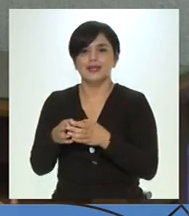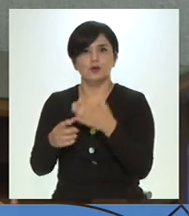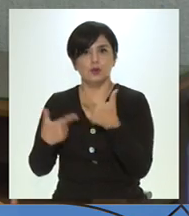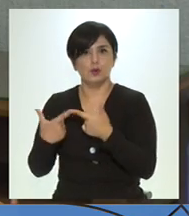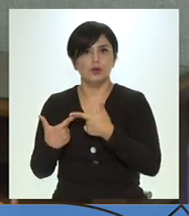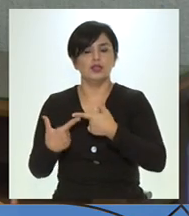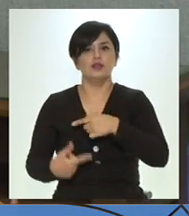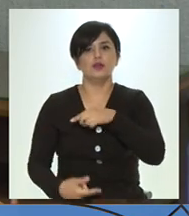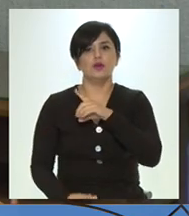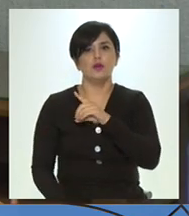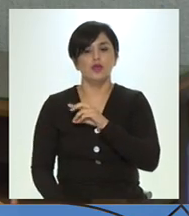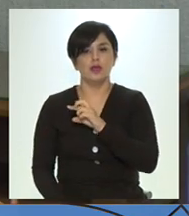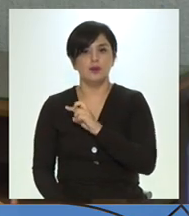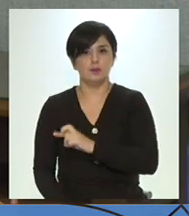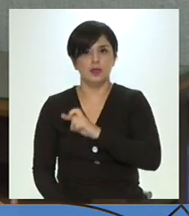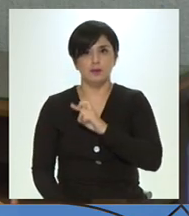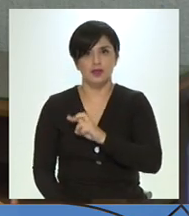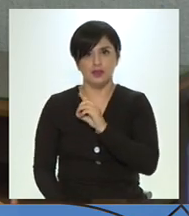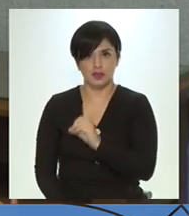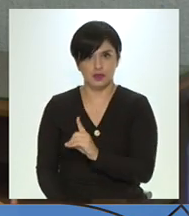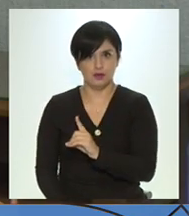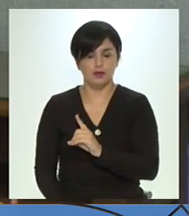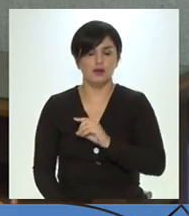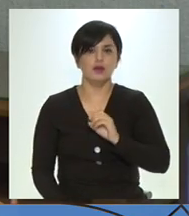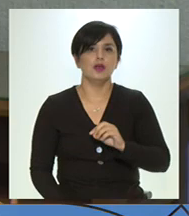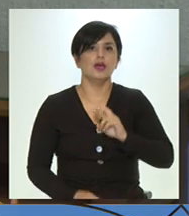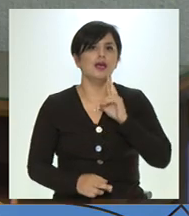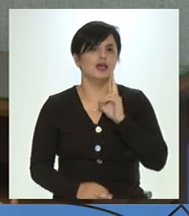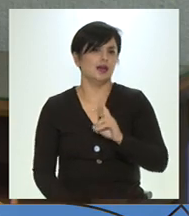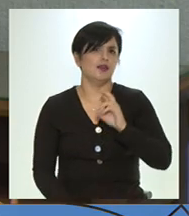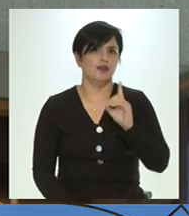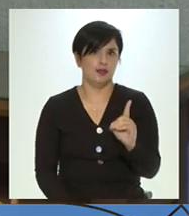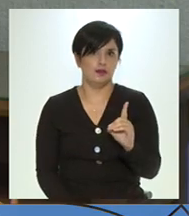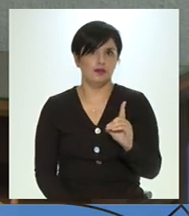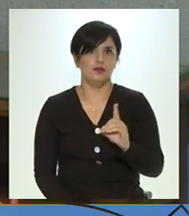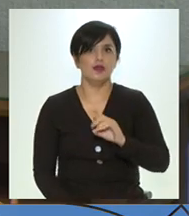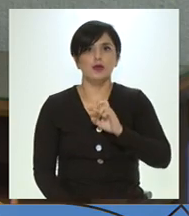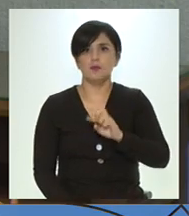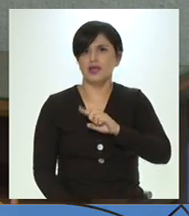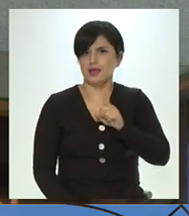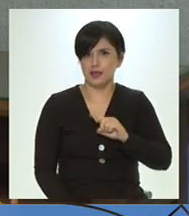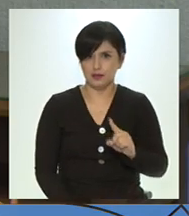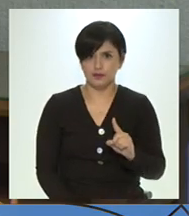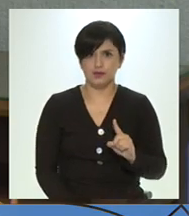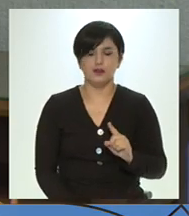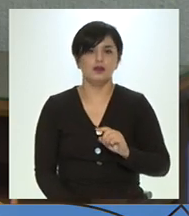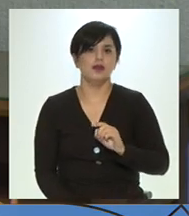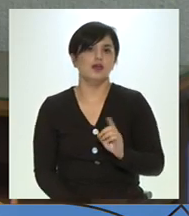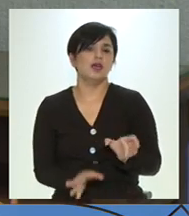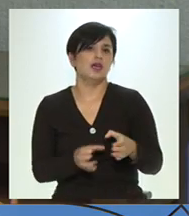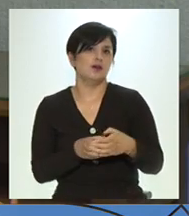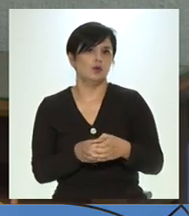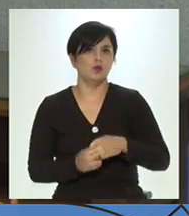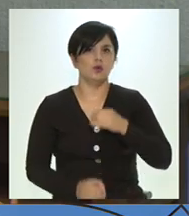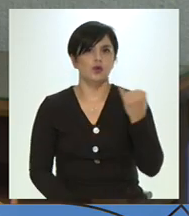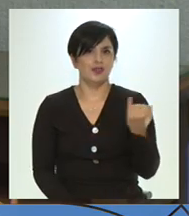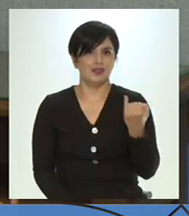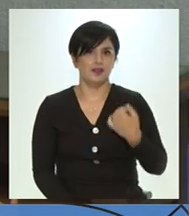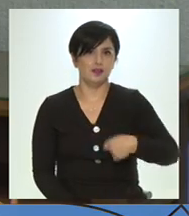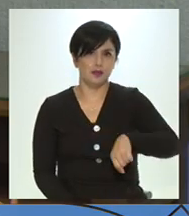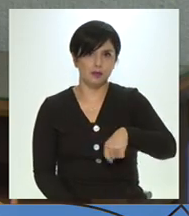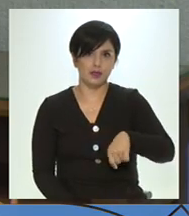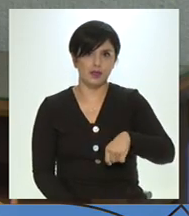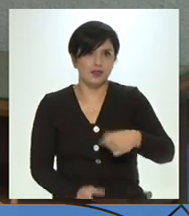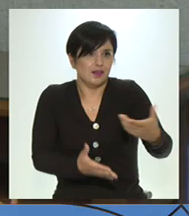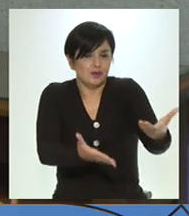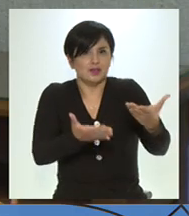democracia el partido socialista revolución democrática la bancada de senadores independientes nos